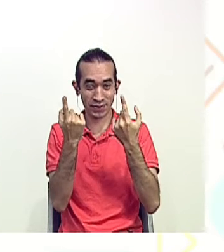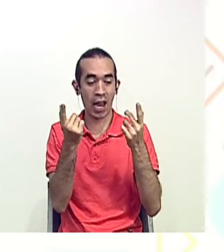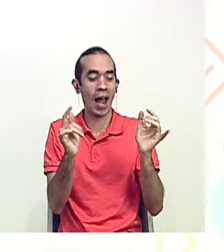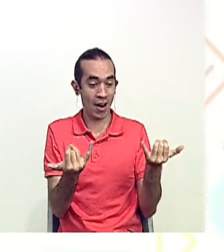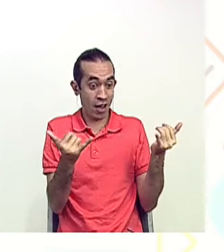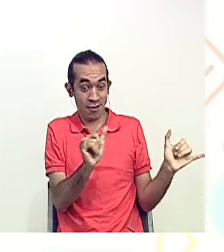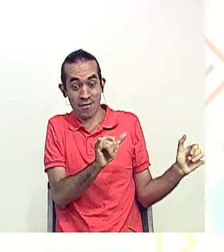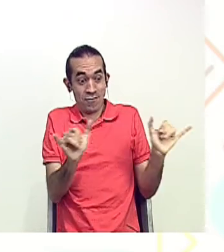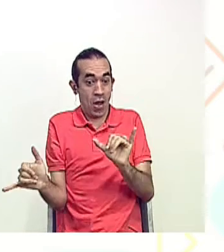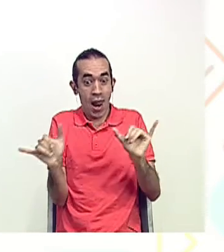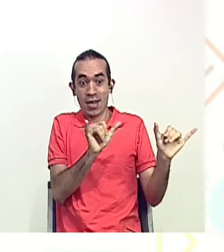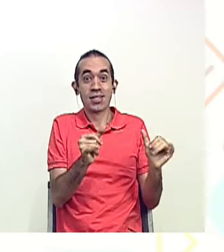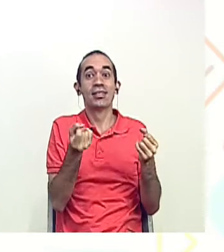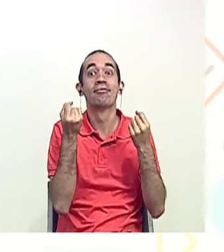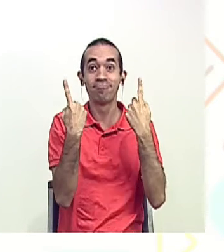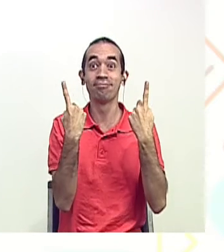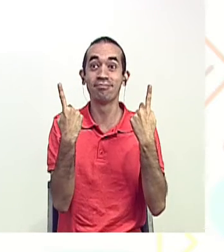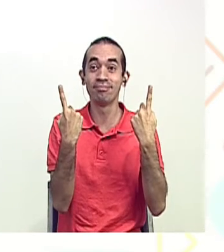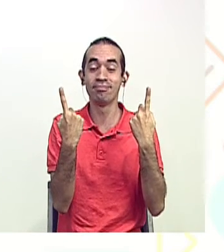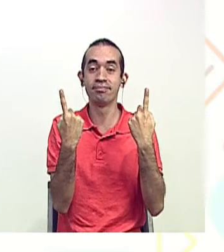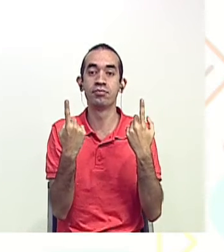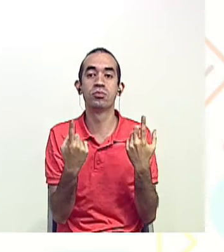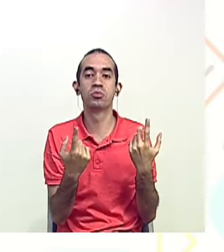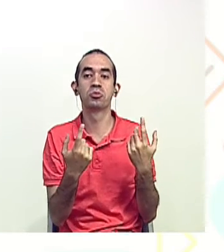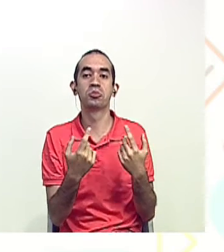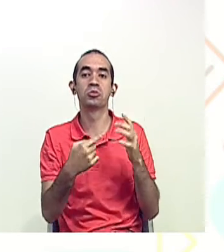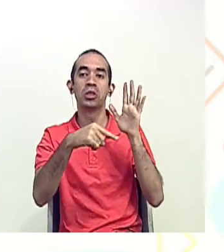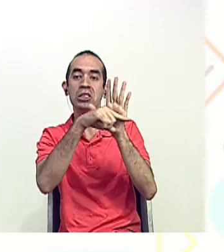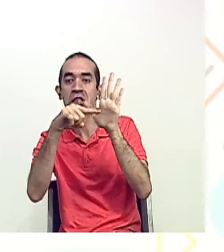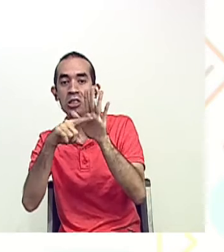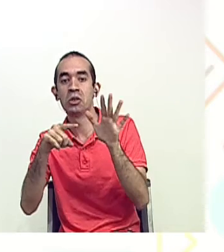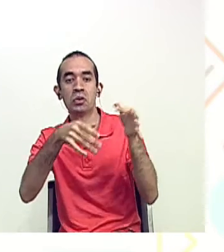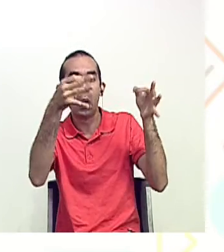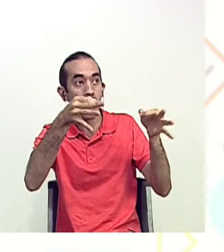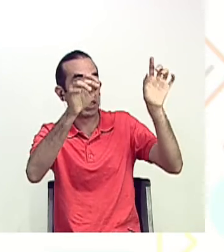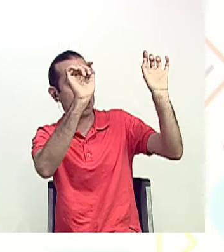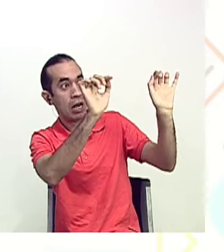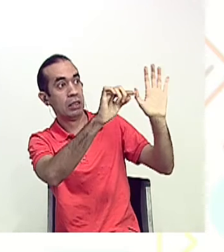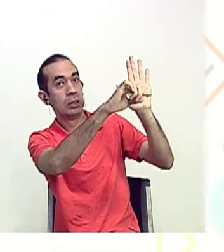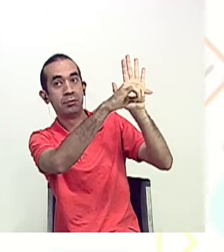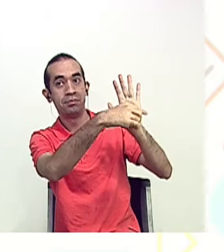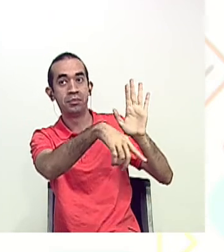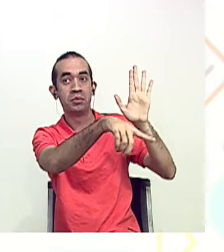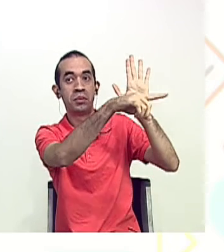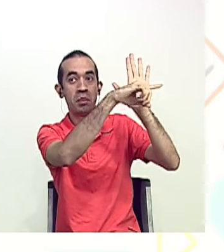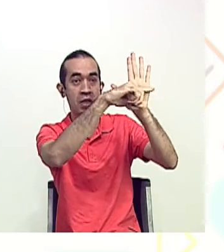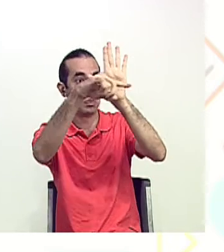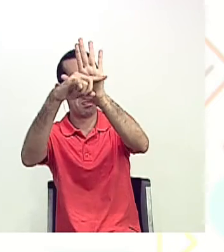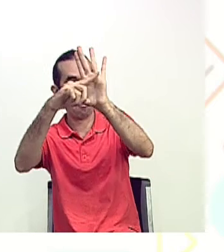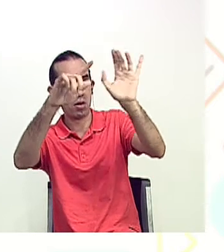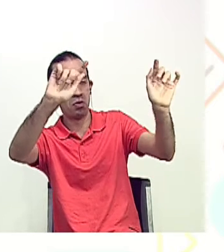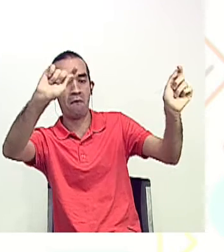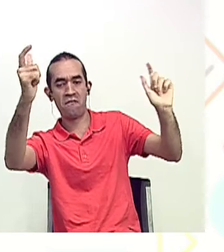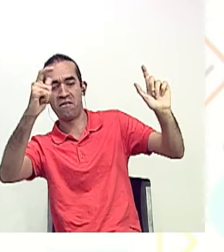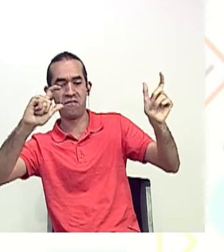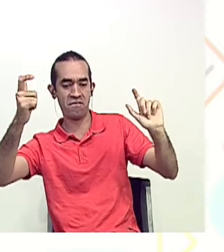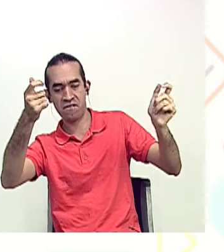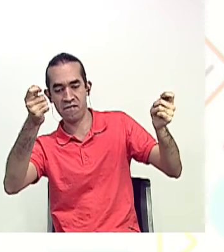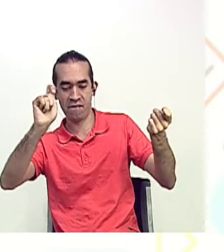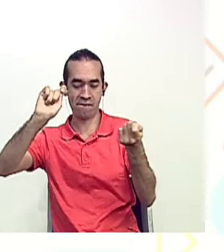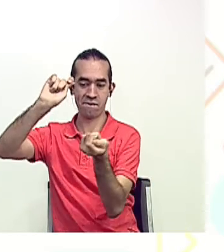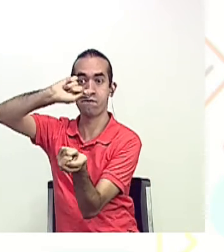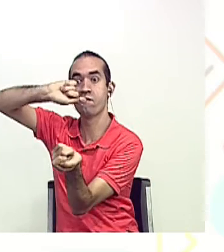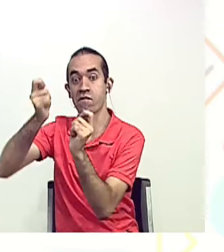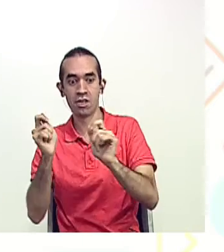iguales, sin alterar los signos originales de la expresión. Entonces vamos a